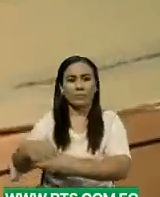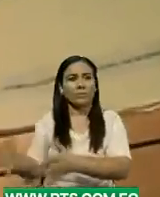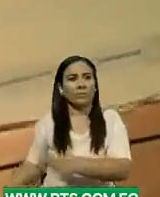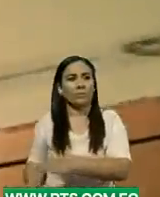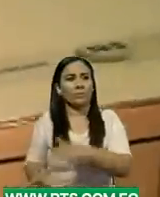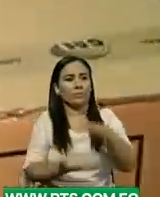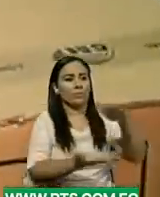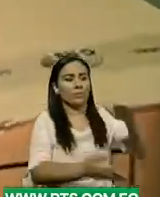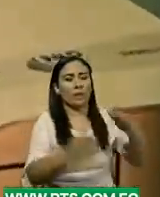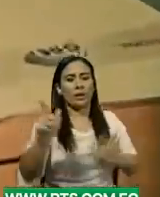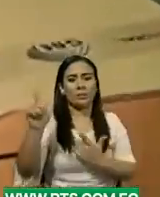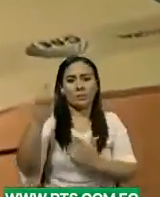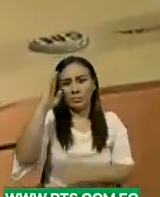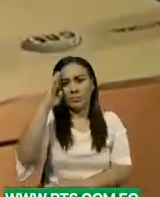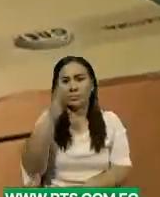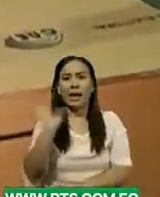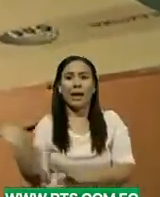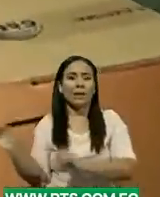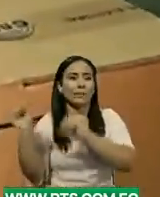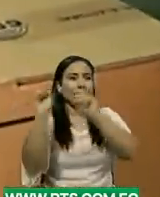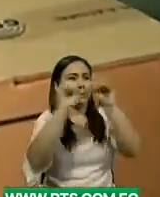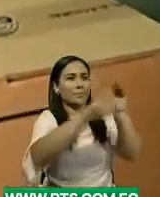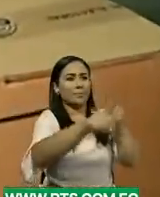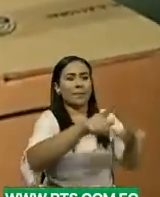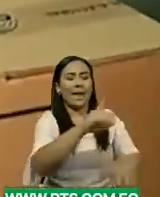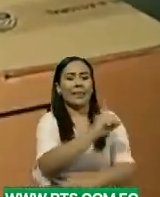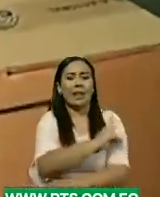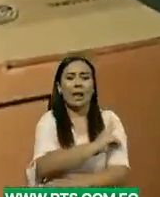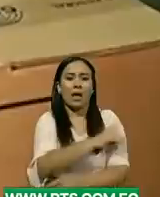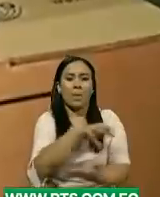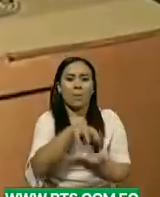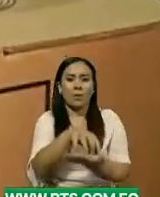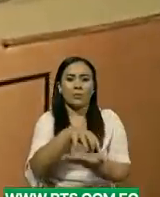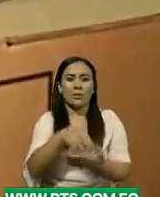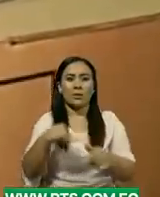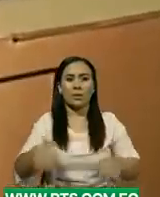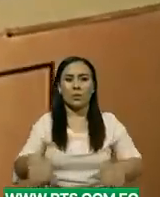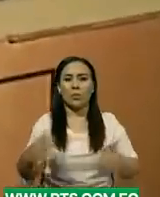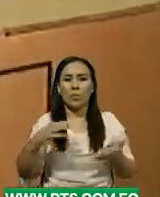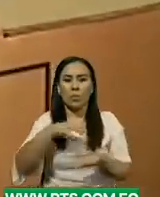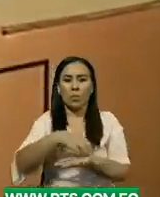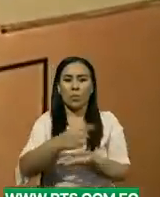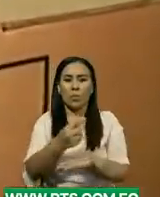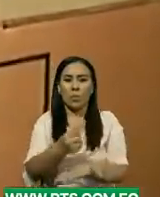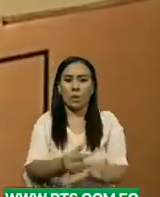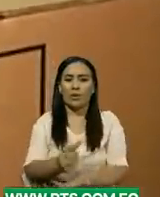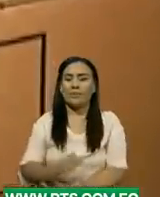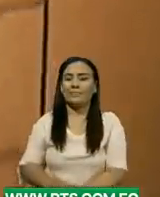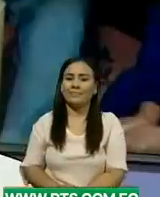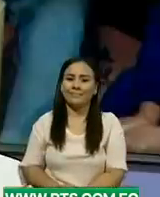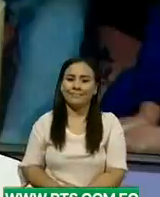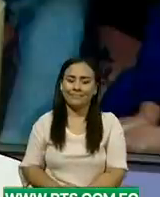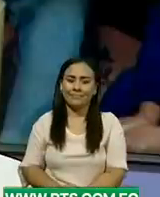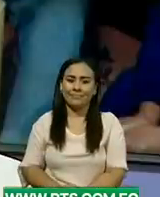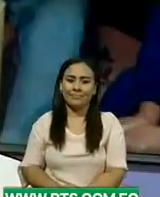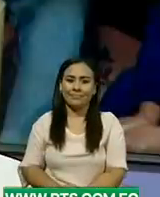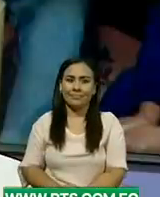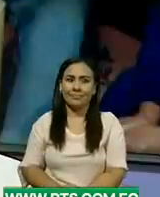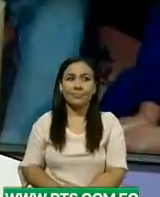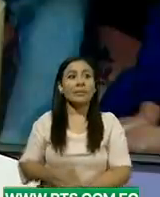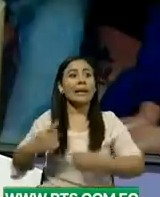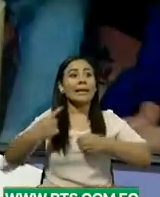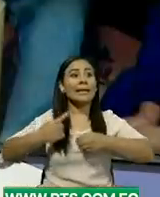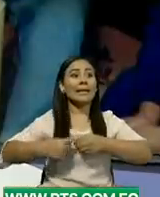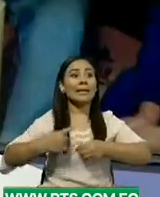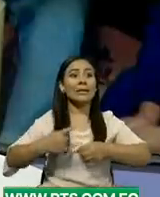cajas de cartón y luego fueron trasladadas hasta la Delegación Provincial del Guayas, informó Charlie Pisa. Y en